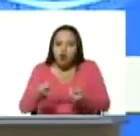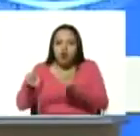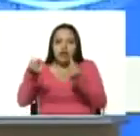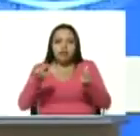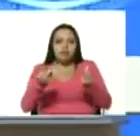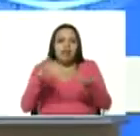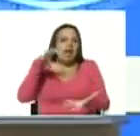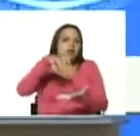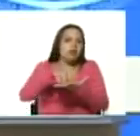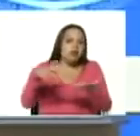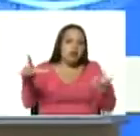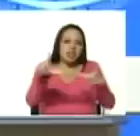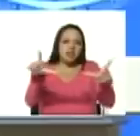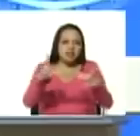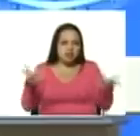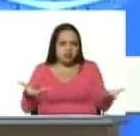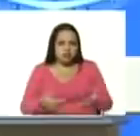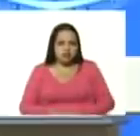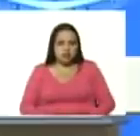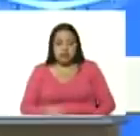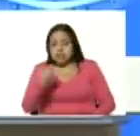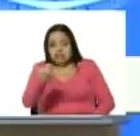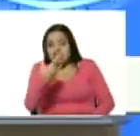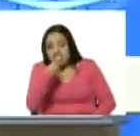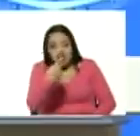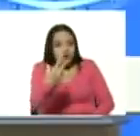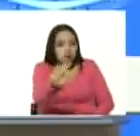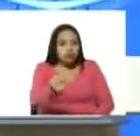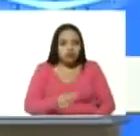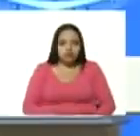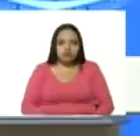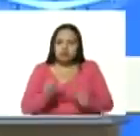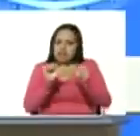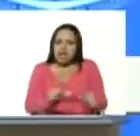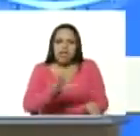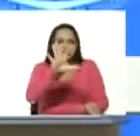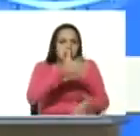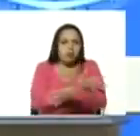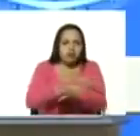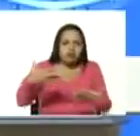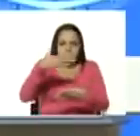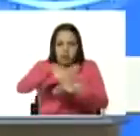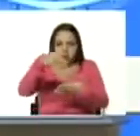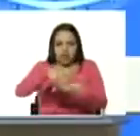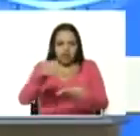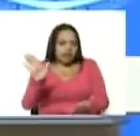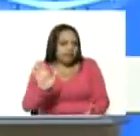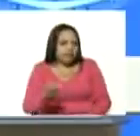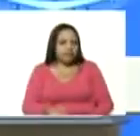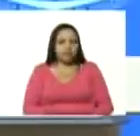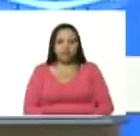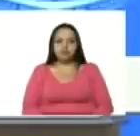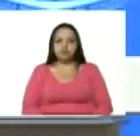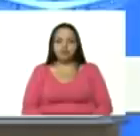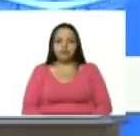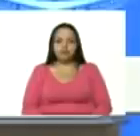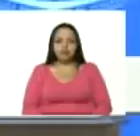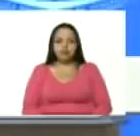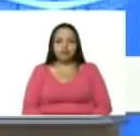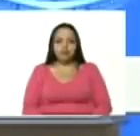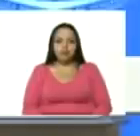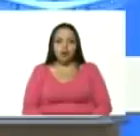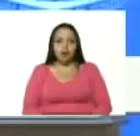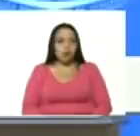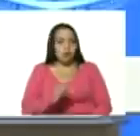a dar. Ya Guevara y Rebel decidieron que no, que se quedan con los $5 millones. Y yo no sé si ustedes se